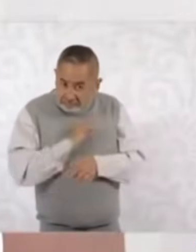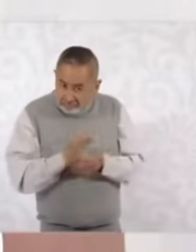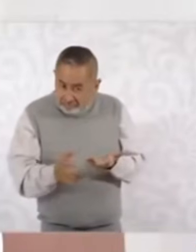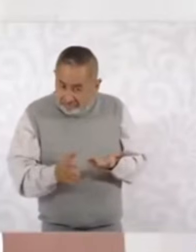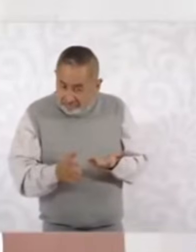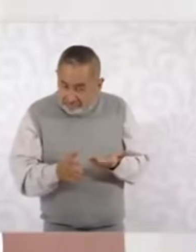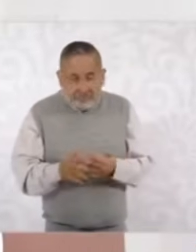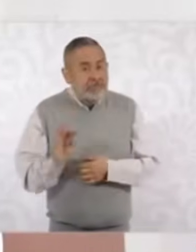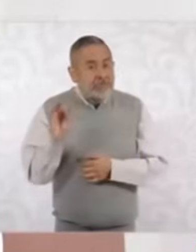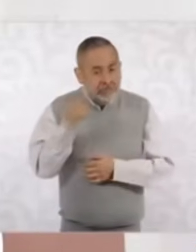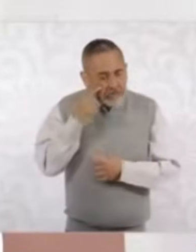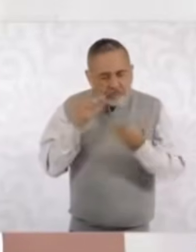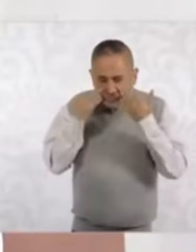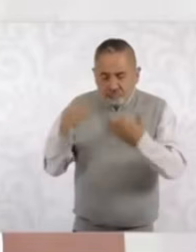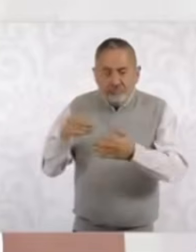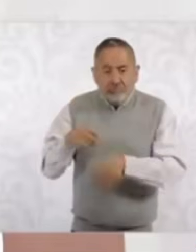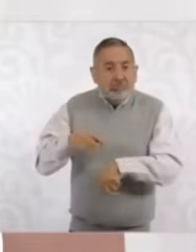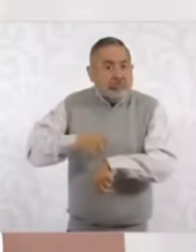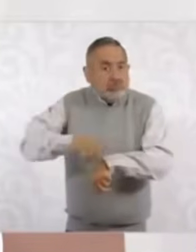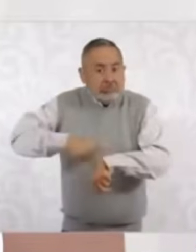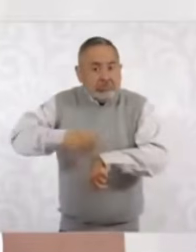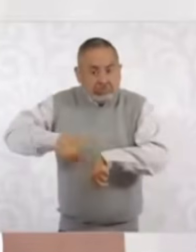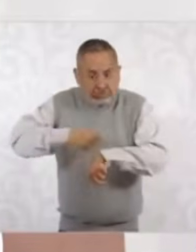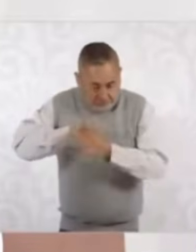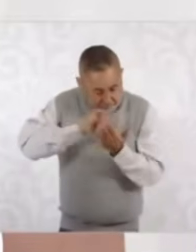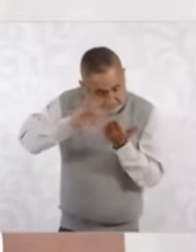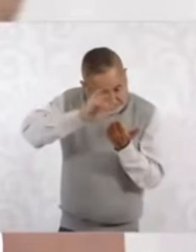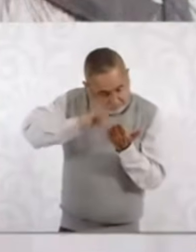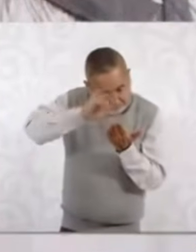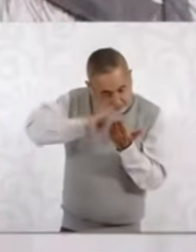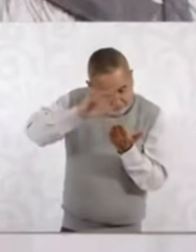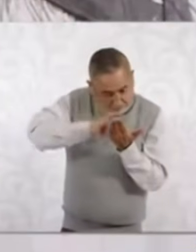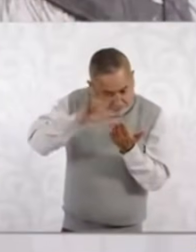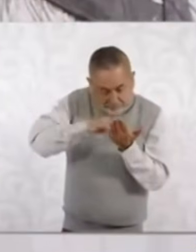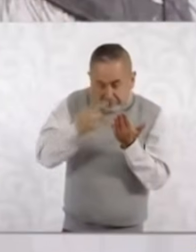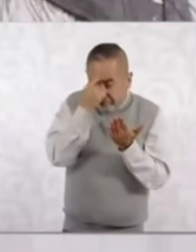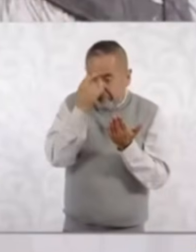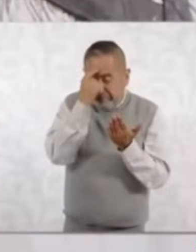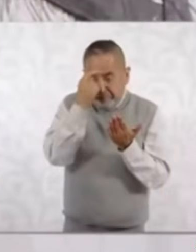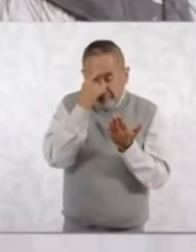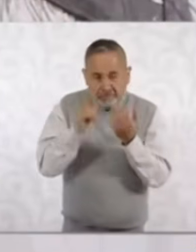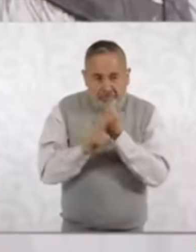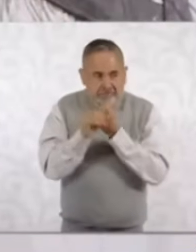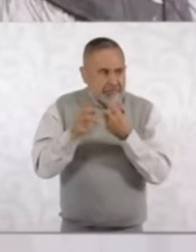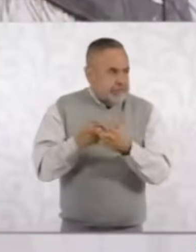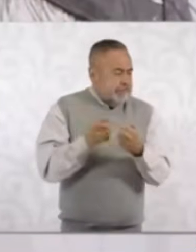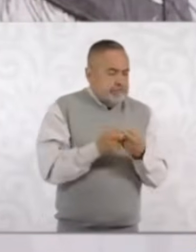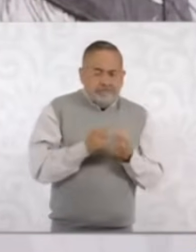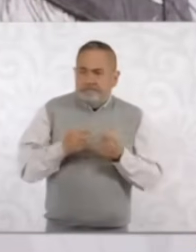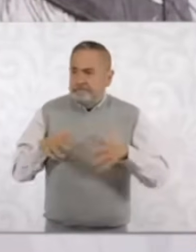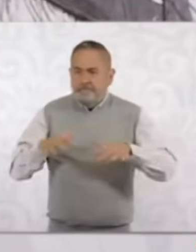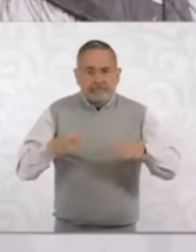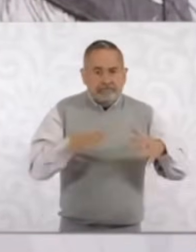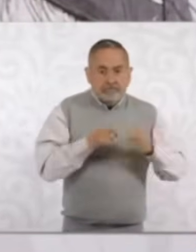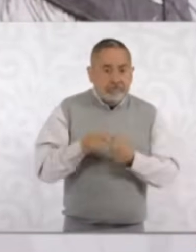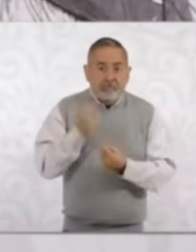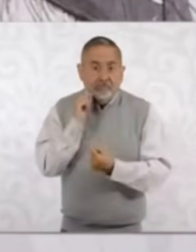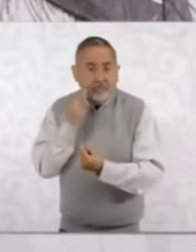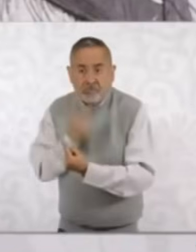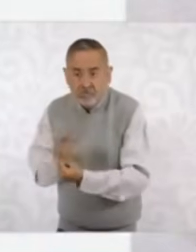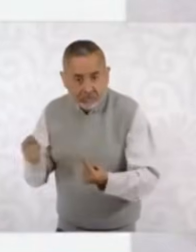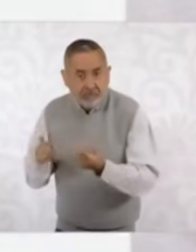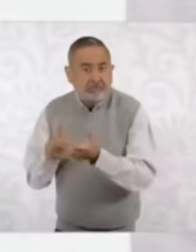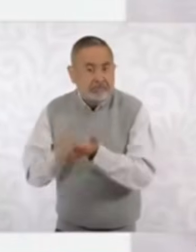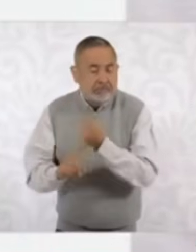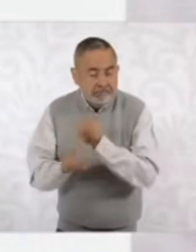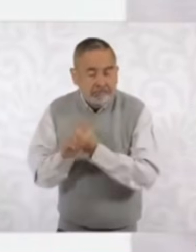muchísimas horas de las plataformas también genera problemas de ansiedad en los niños y las niñas. Entonces